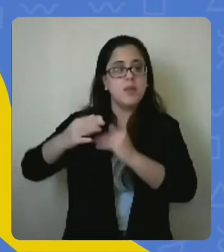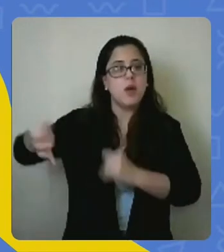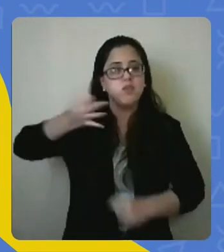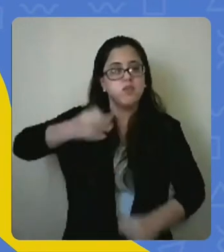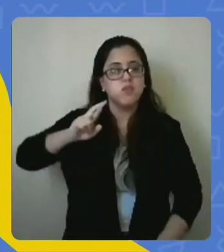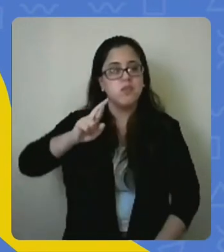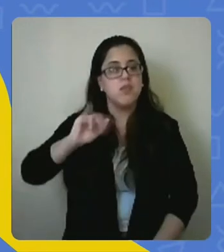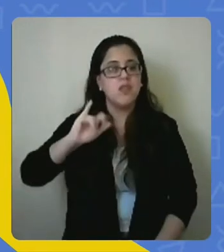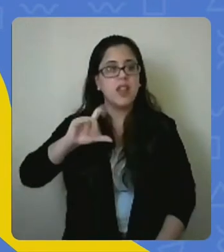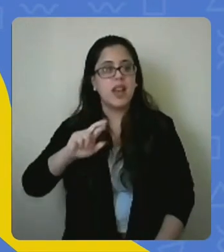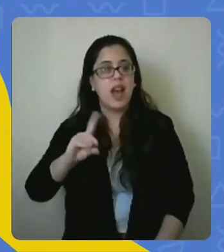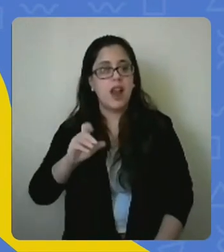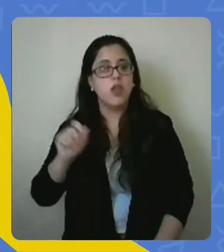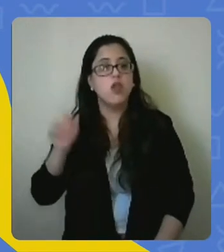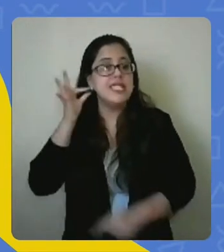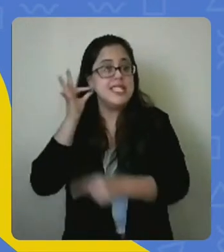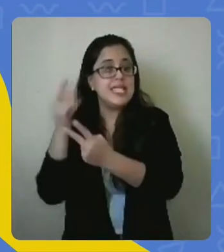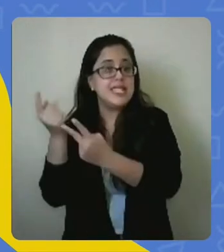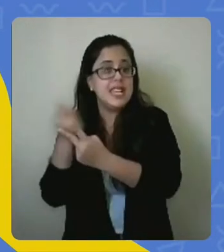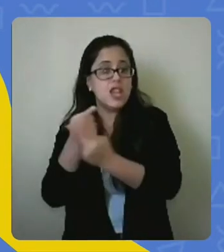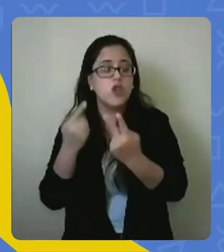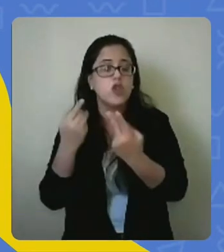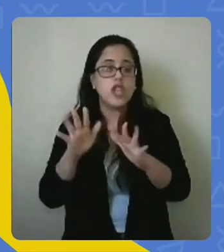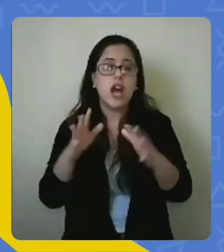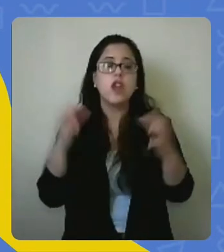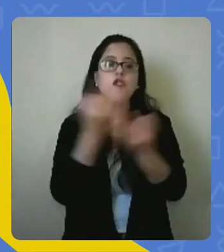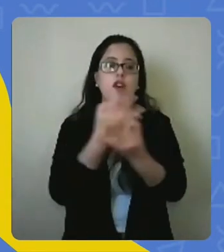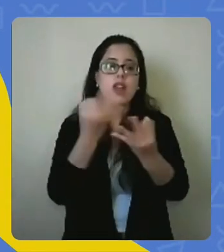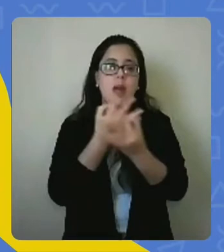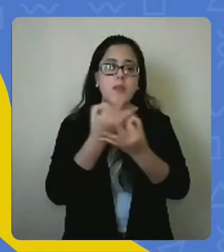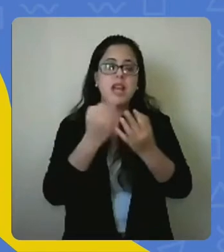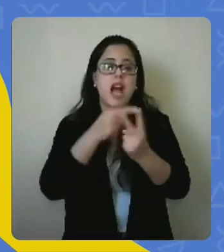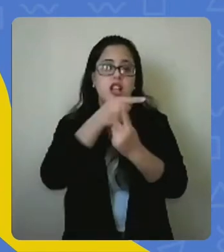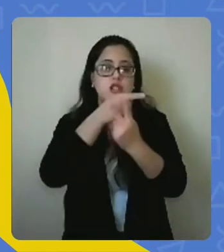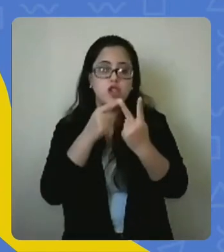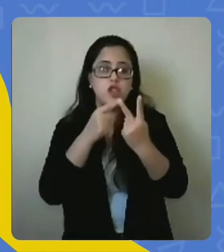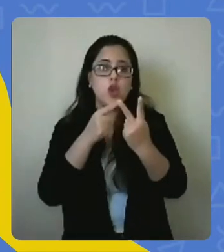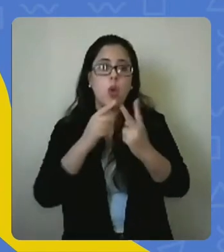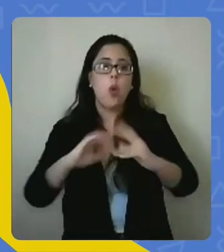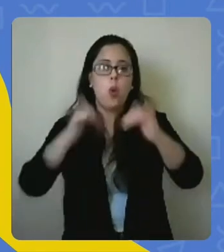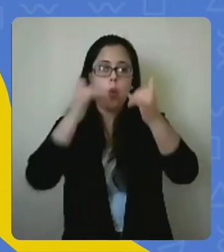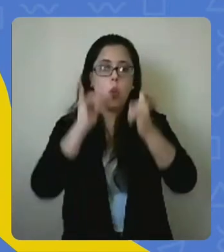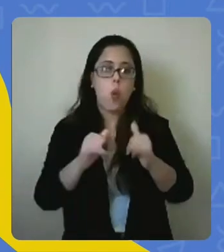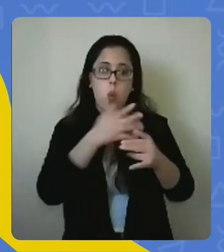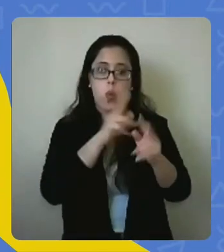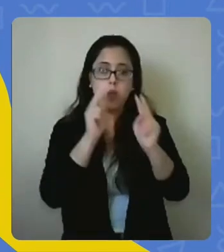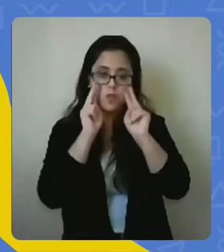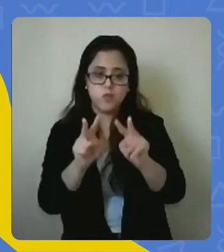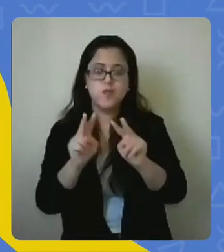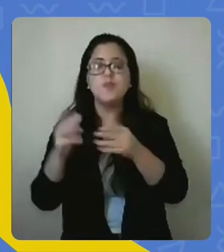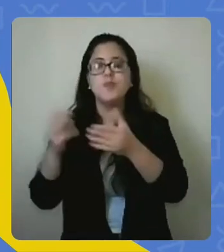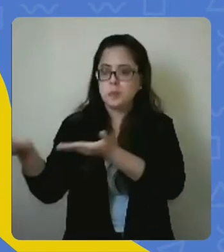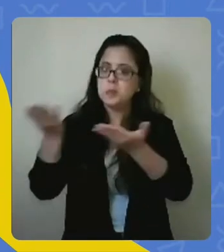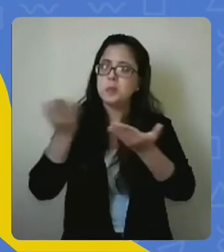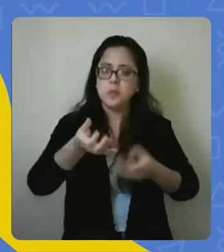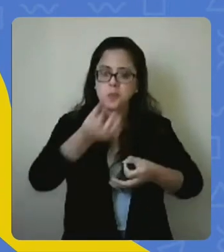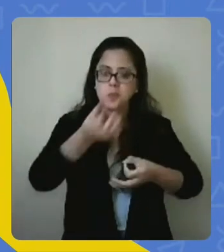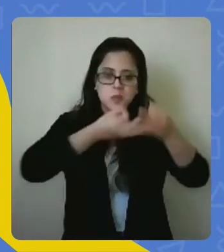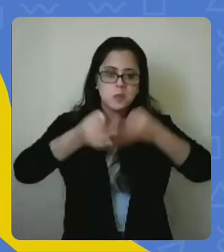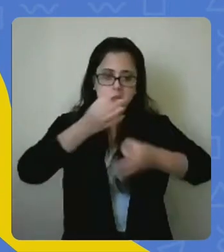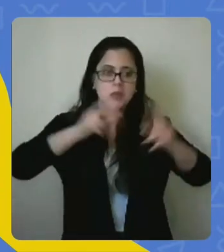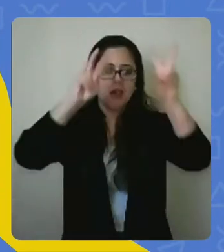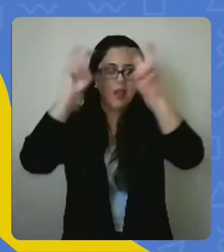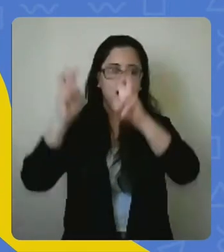los juegos Cuquitos Va y Espacio de Emociones. Así que adelante, chicas, cuéntenos todo acerca de los juegos.